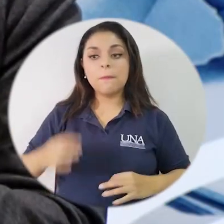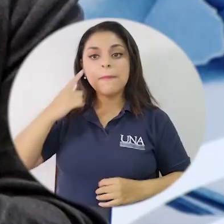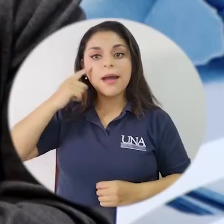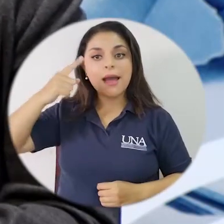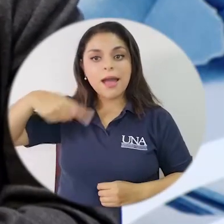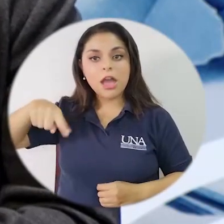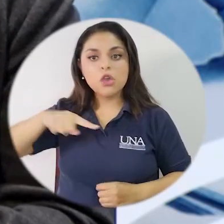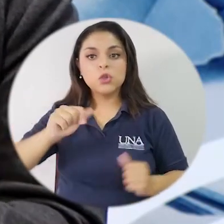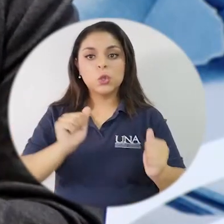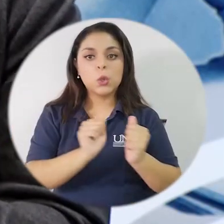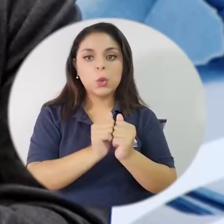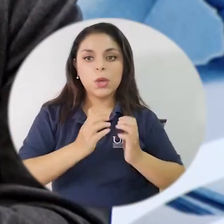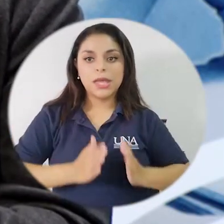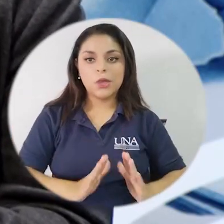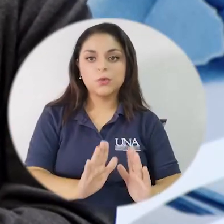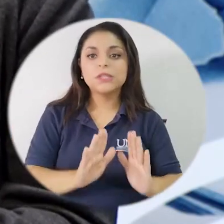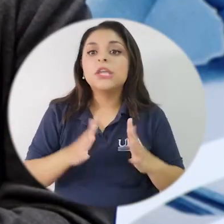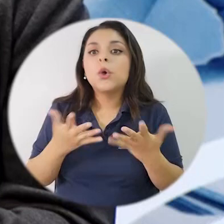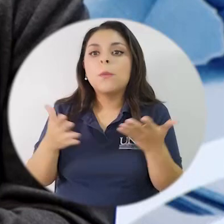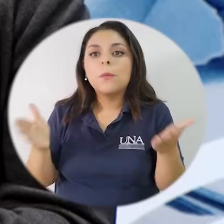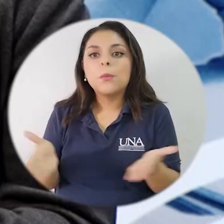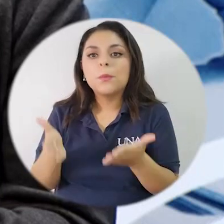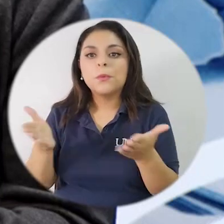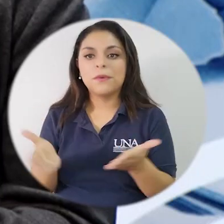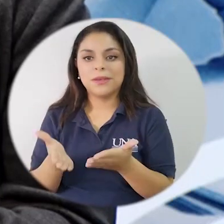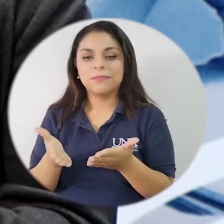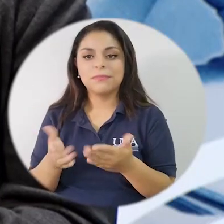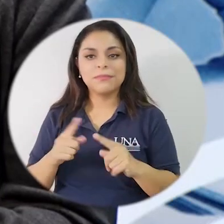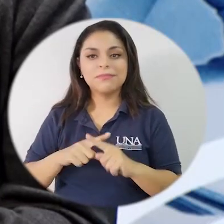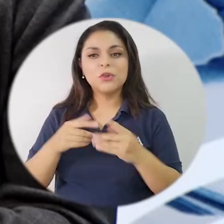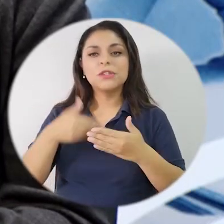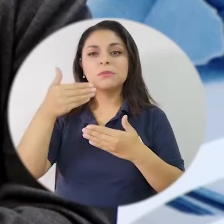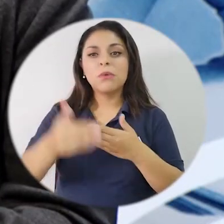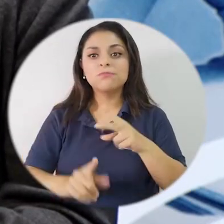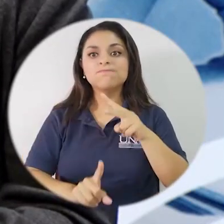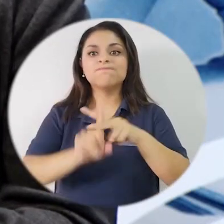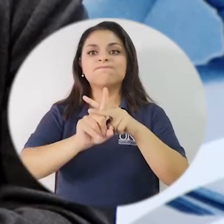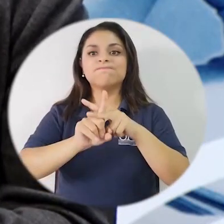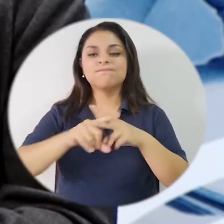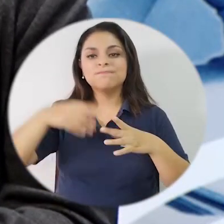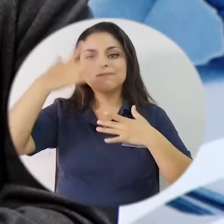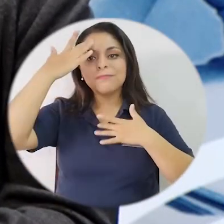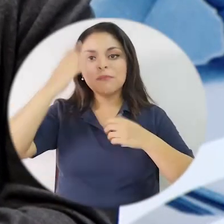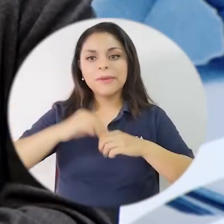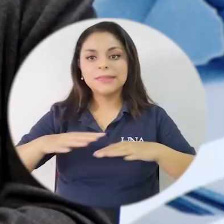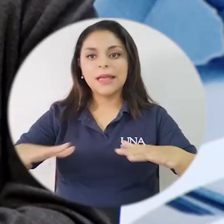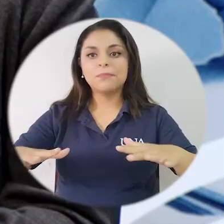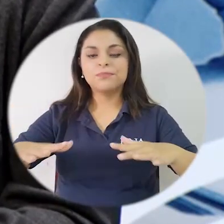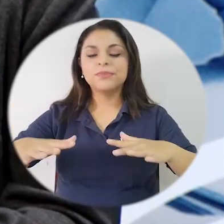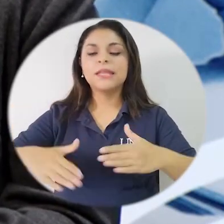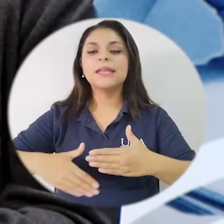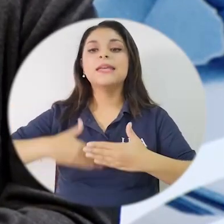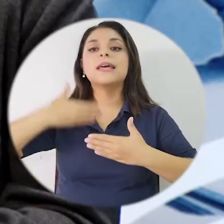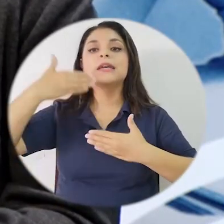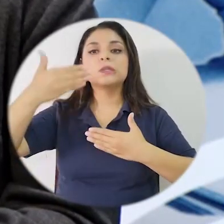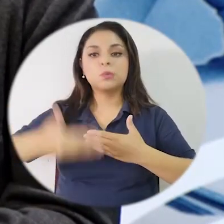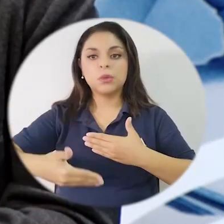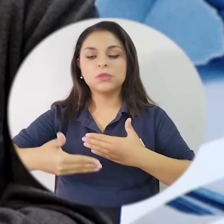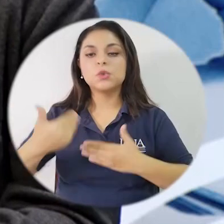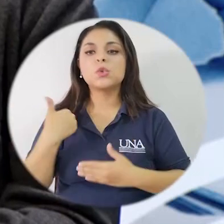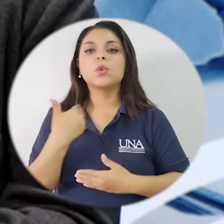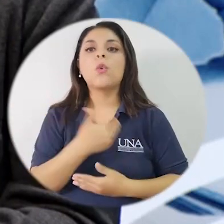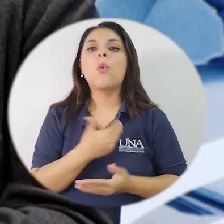familia. Y posteriormente entra la pandemia, entonces después tuvimos que volver a revisar y volvimos a